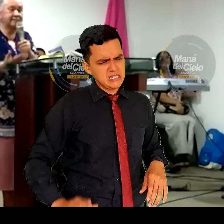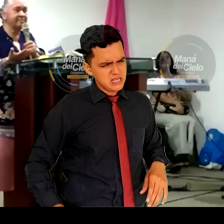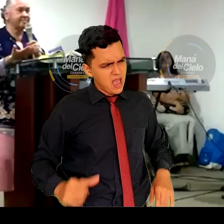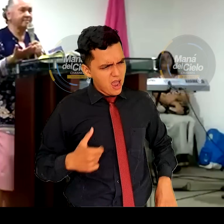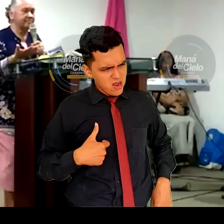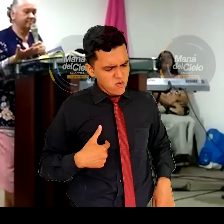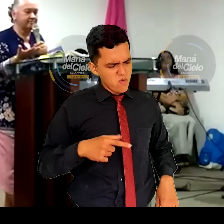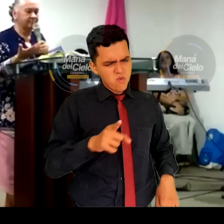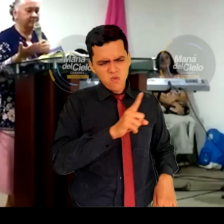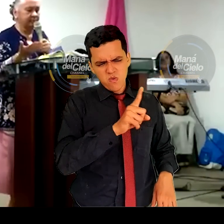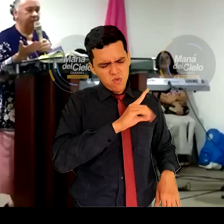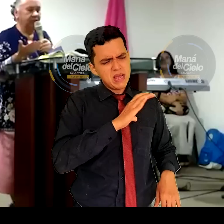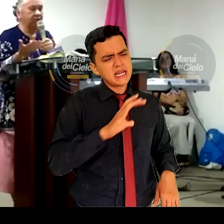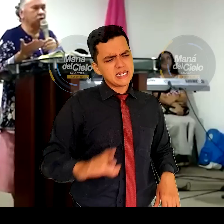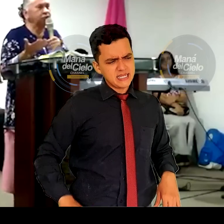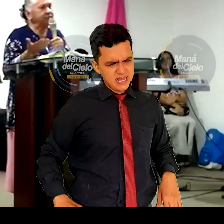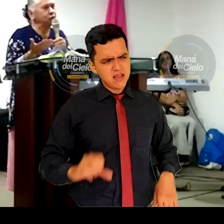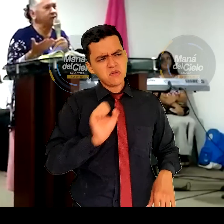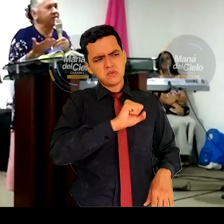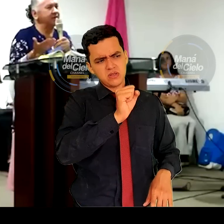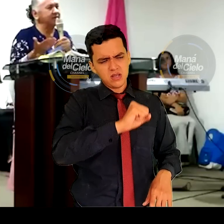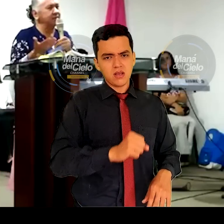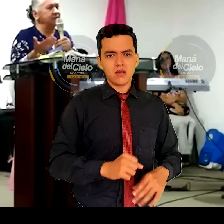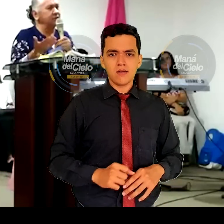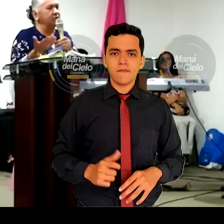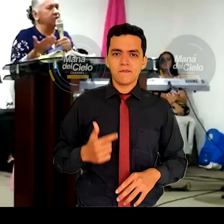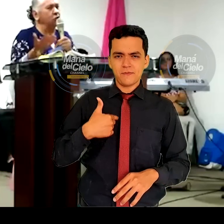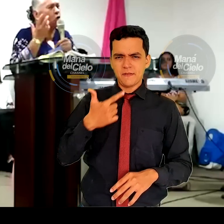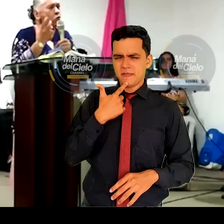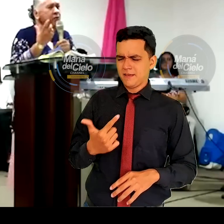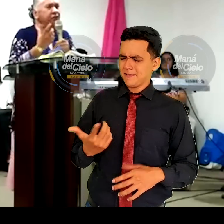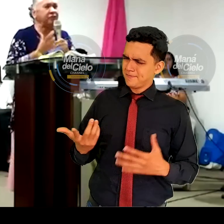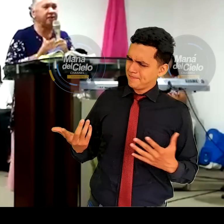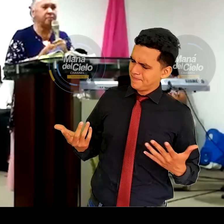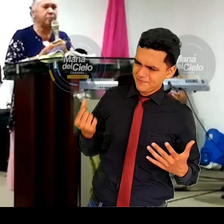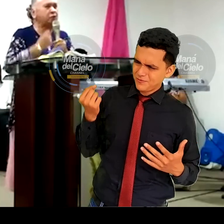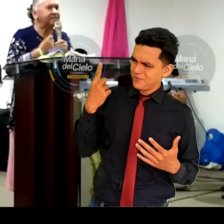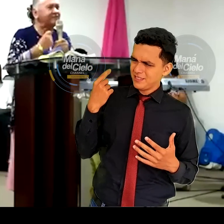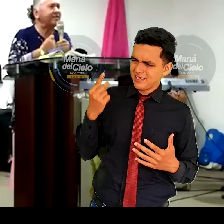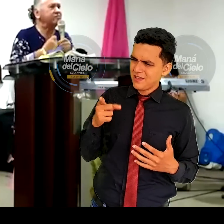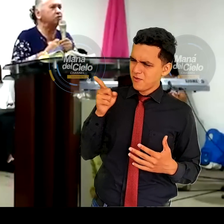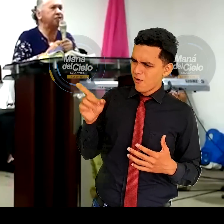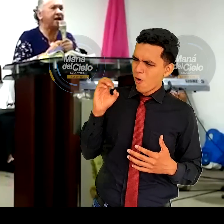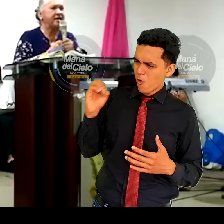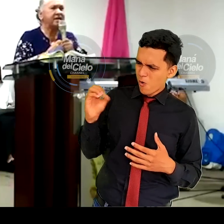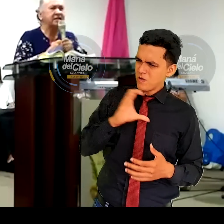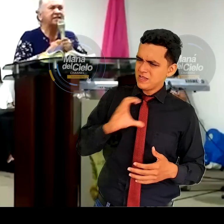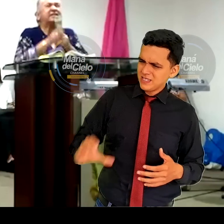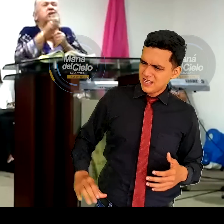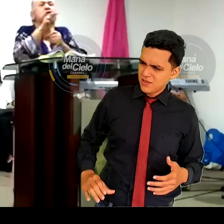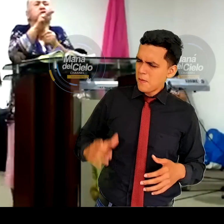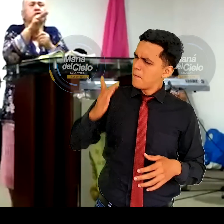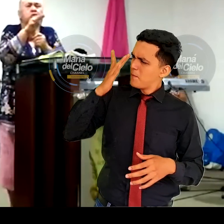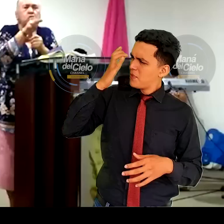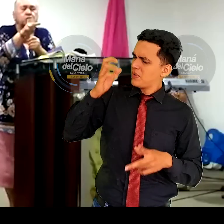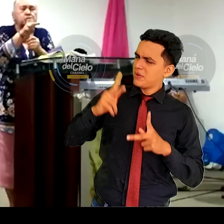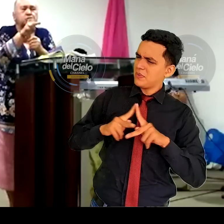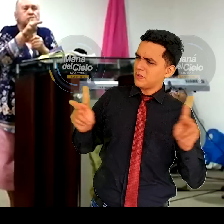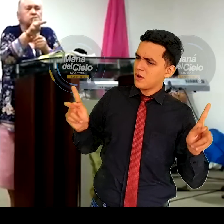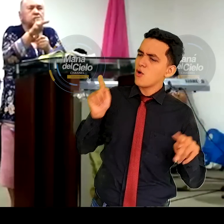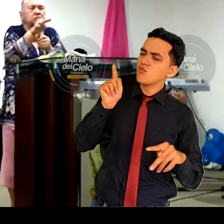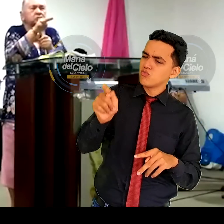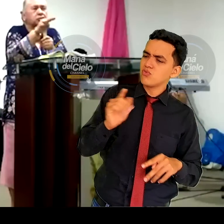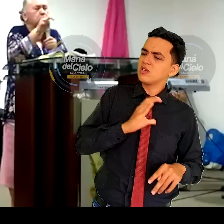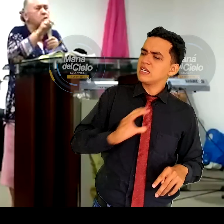Es creyente. Entonces yo le dije, no logro entender por qué se van a divorciar si los